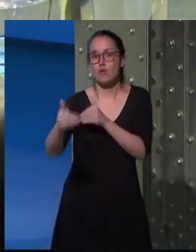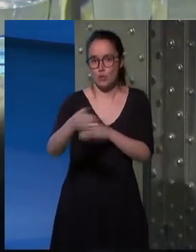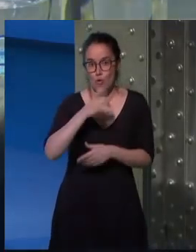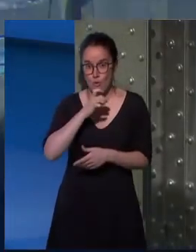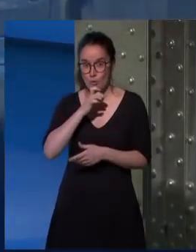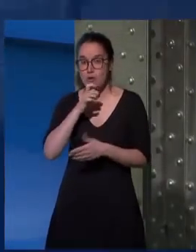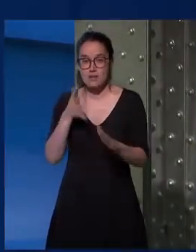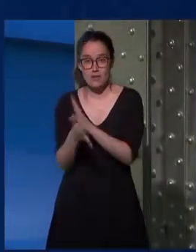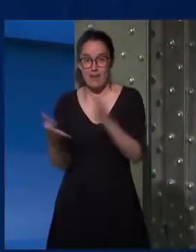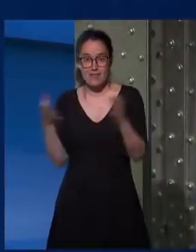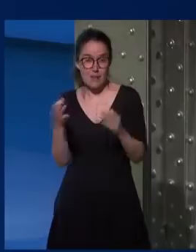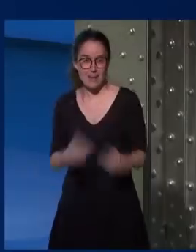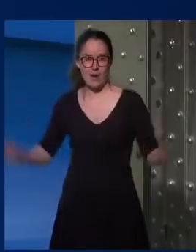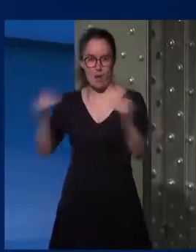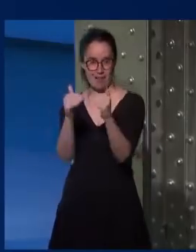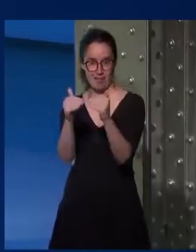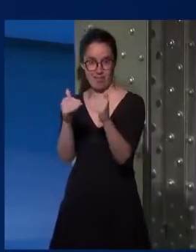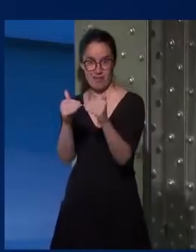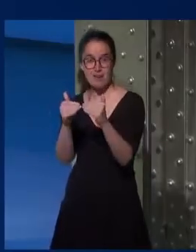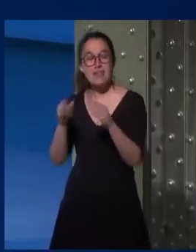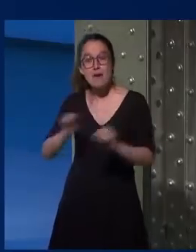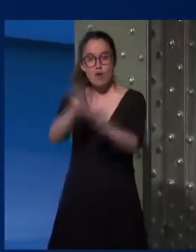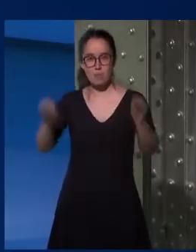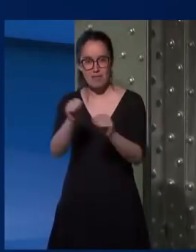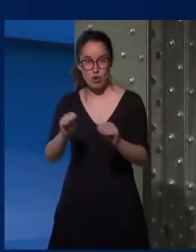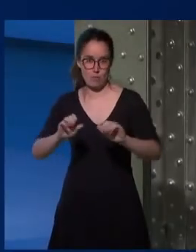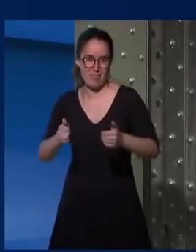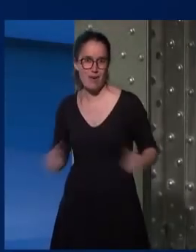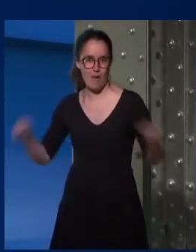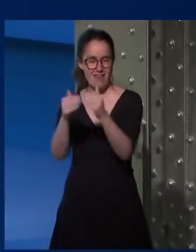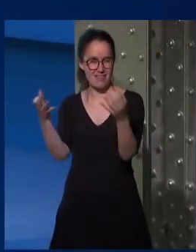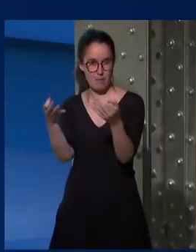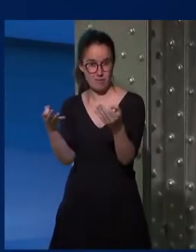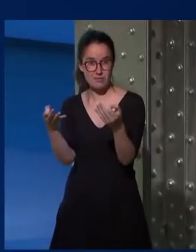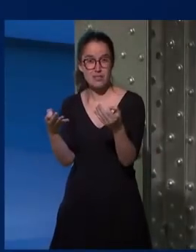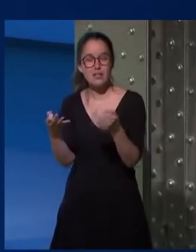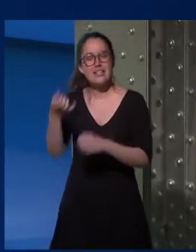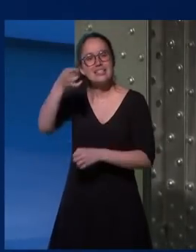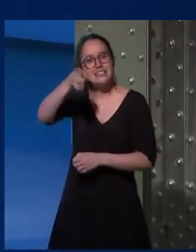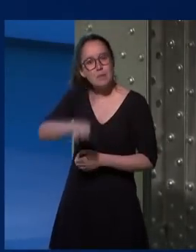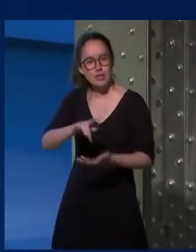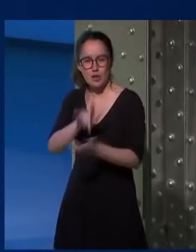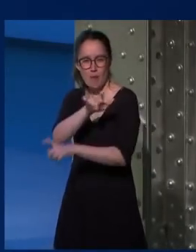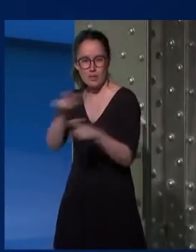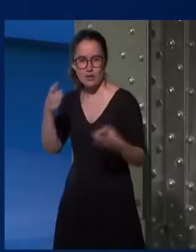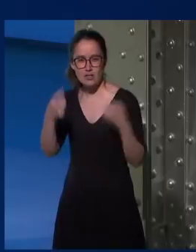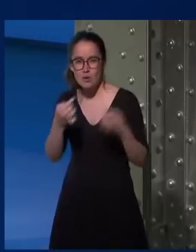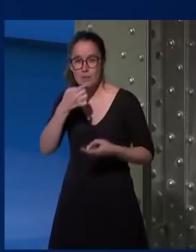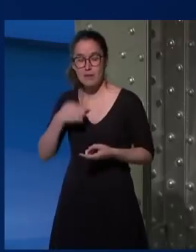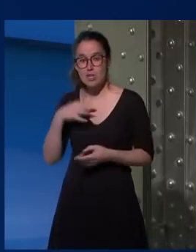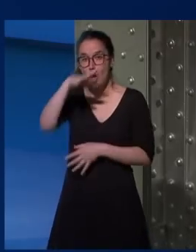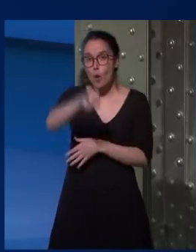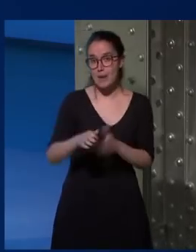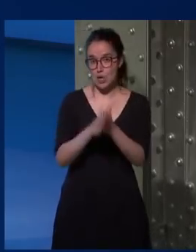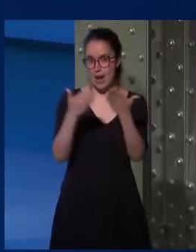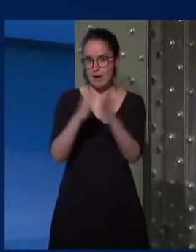con lo cual ellos deben formar en igualdad, deben ser formados en igualdad. Luego también me he encontrado a gente que me ha dicho que han comprado el